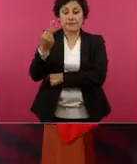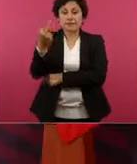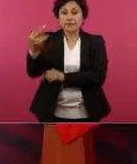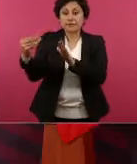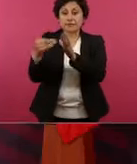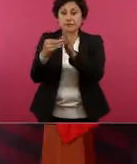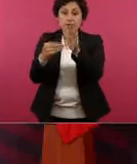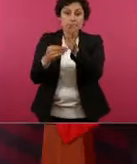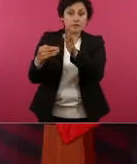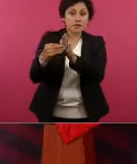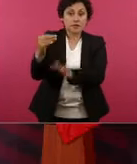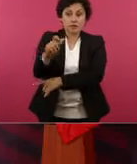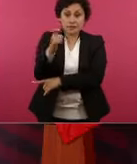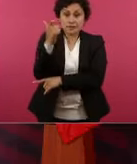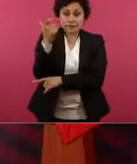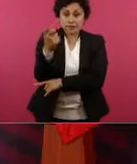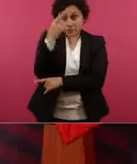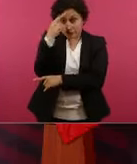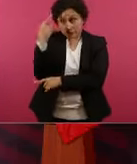pesos.